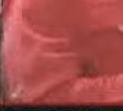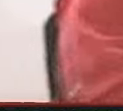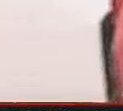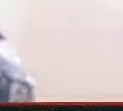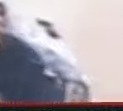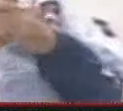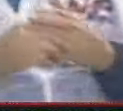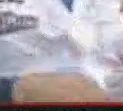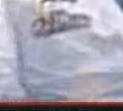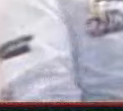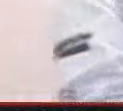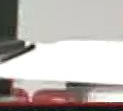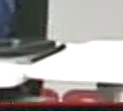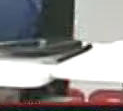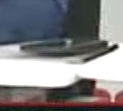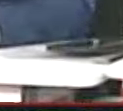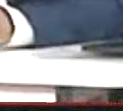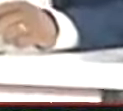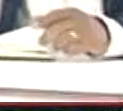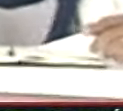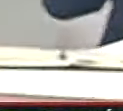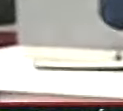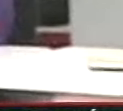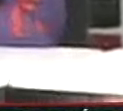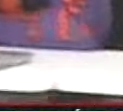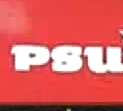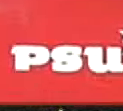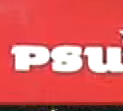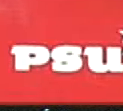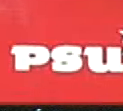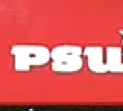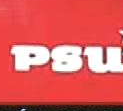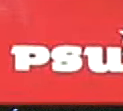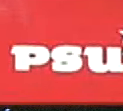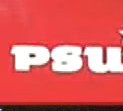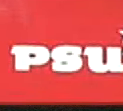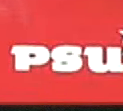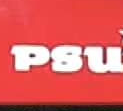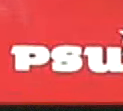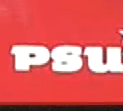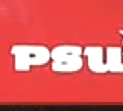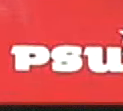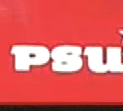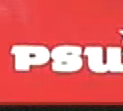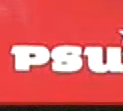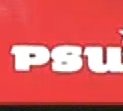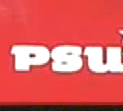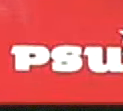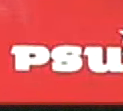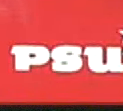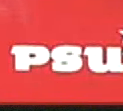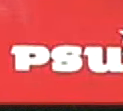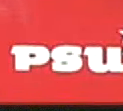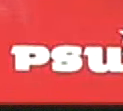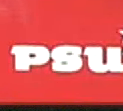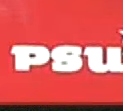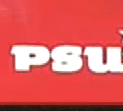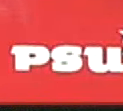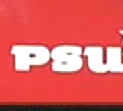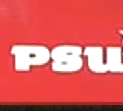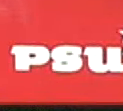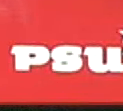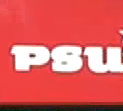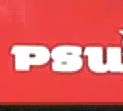Buenas tardes a toda Venezuela. Saludamos de acá, desde la reunión conjunta del Partido Socialista